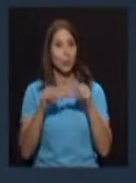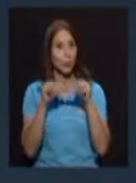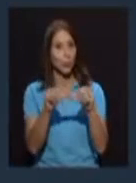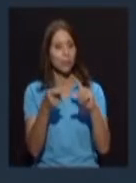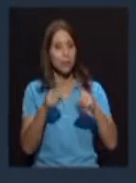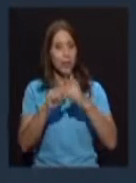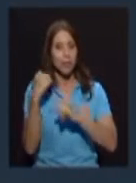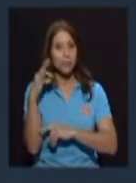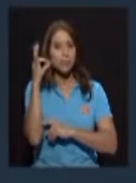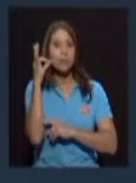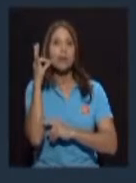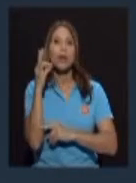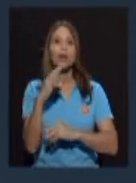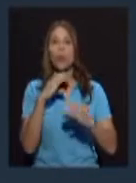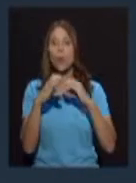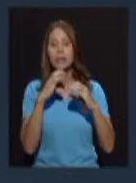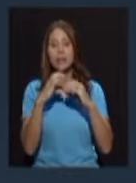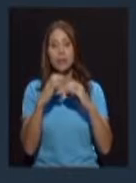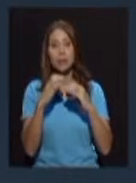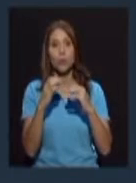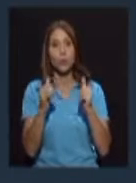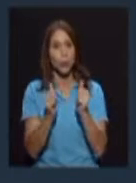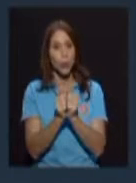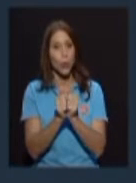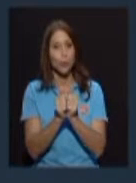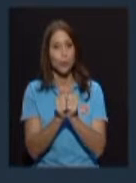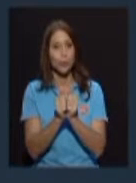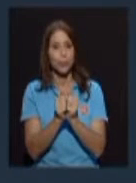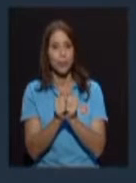Continuamos, amigas y amigos, conversando con,